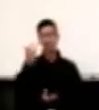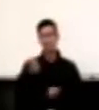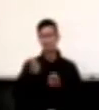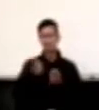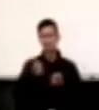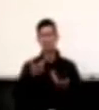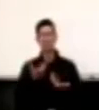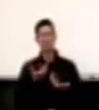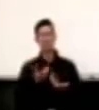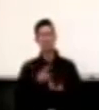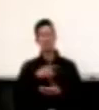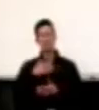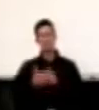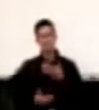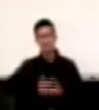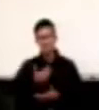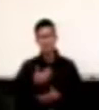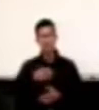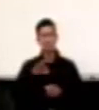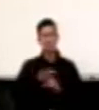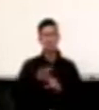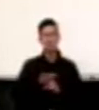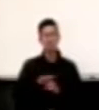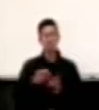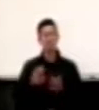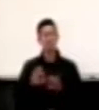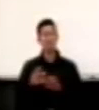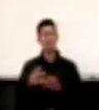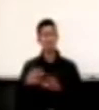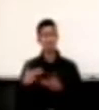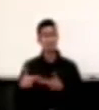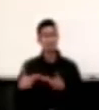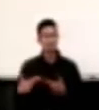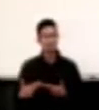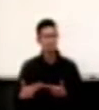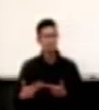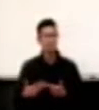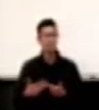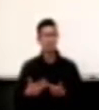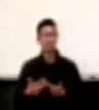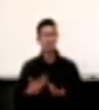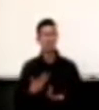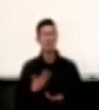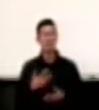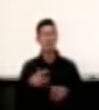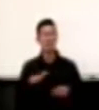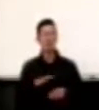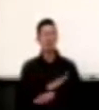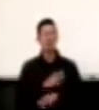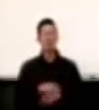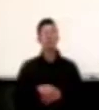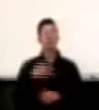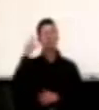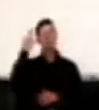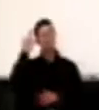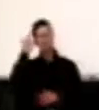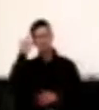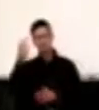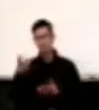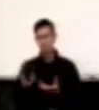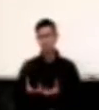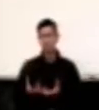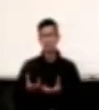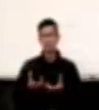la democracia. Ya en los últimos siglos se quedaba más entre monarquías y